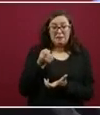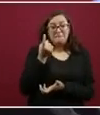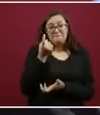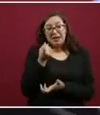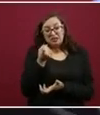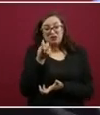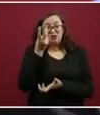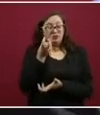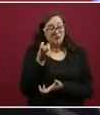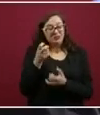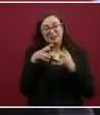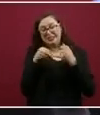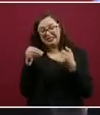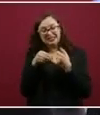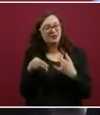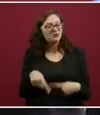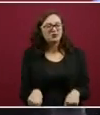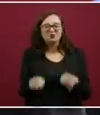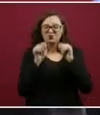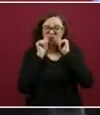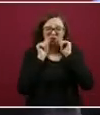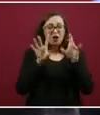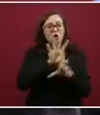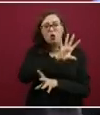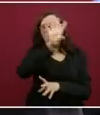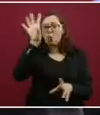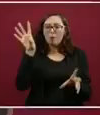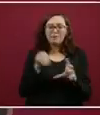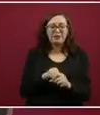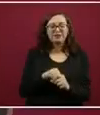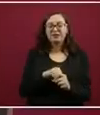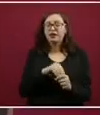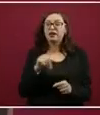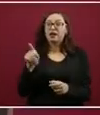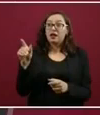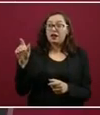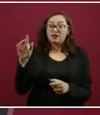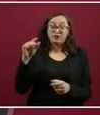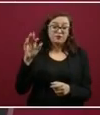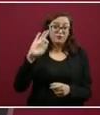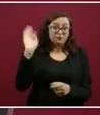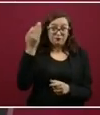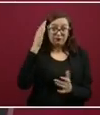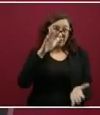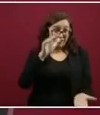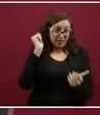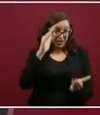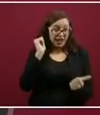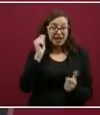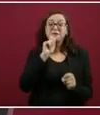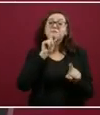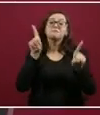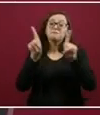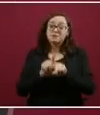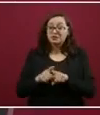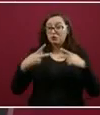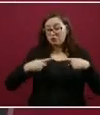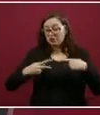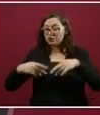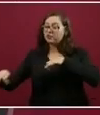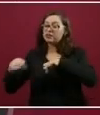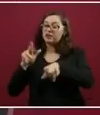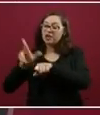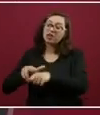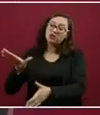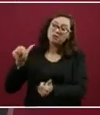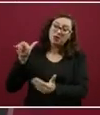sea de los que aportan el gobierno federal, pero también las cuotas obrero-patronales,